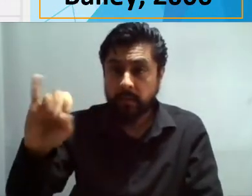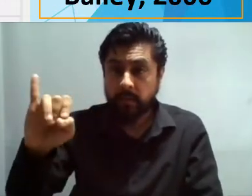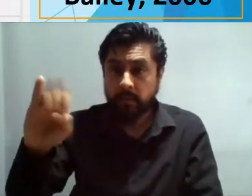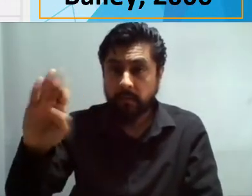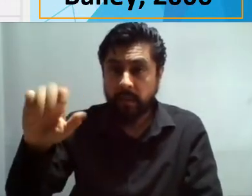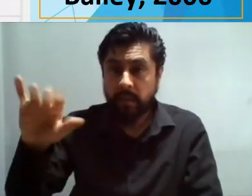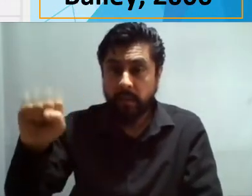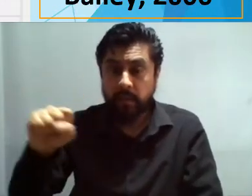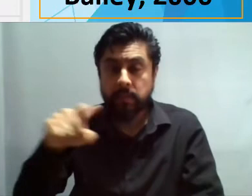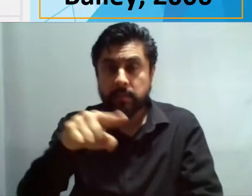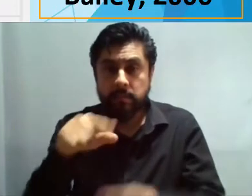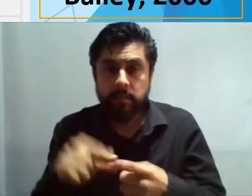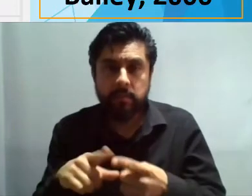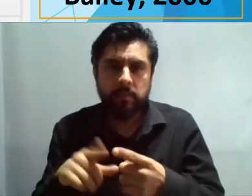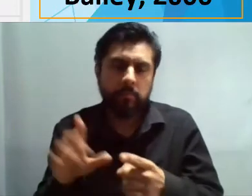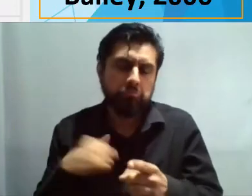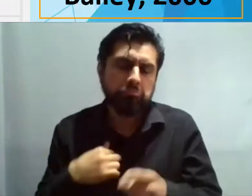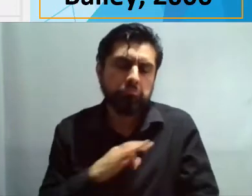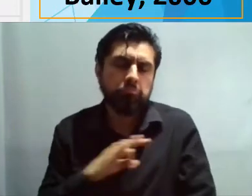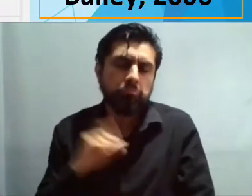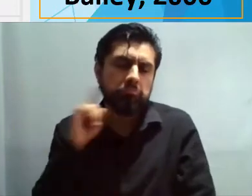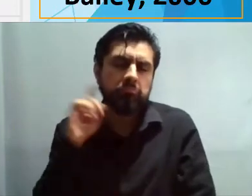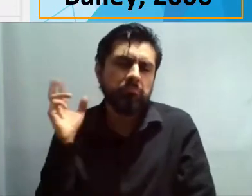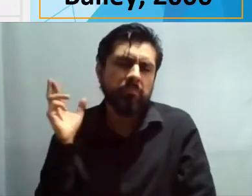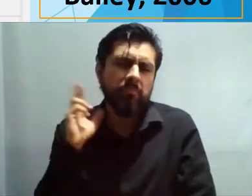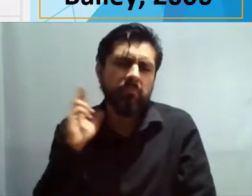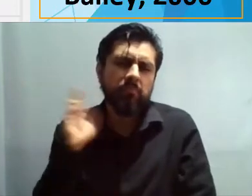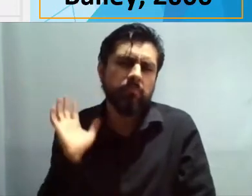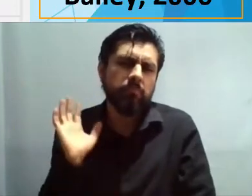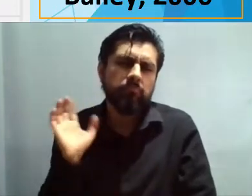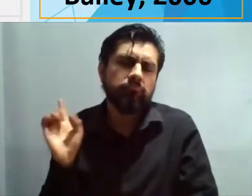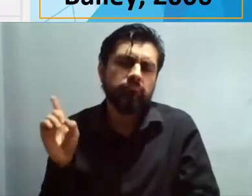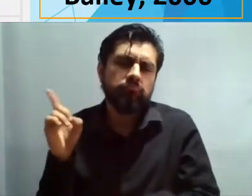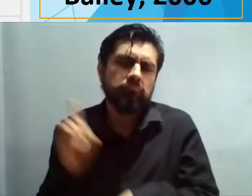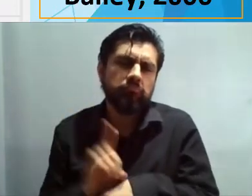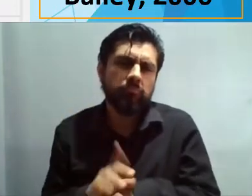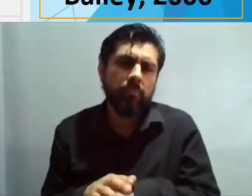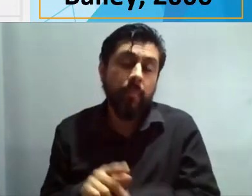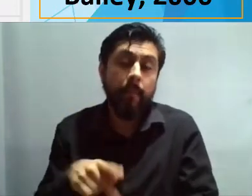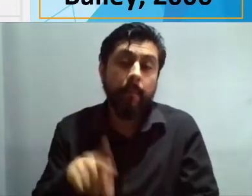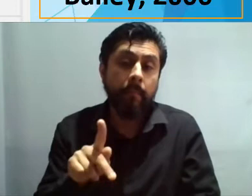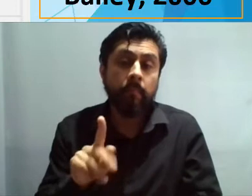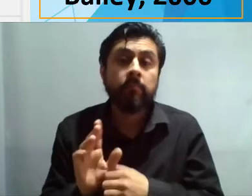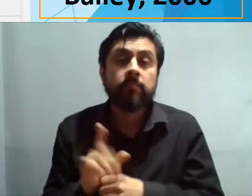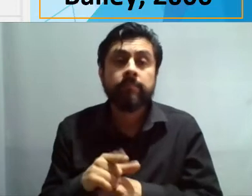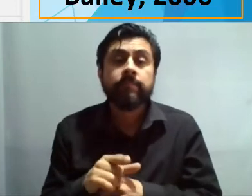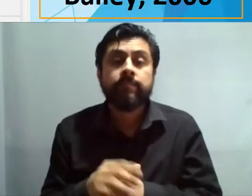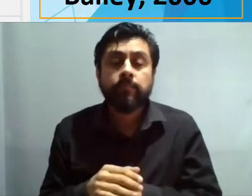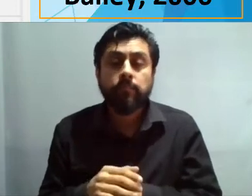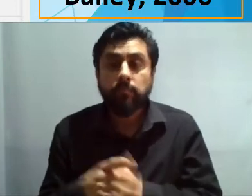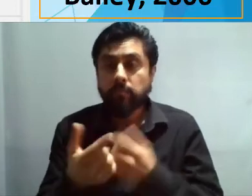de camión y está permitido. Pero si, por ejemplo, ya estoy pensando en un